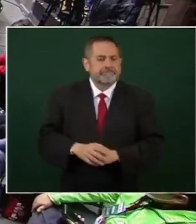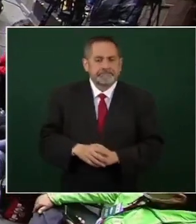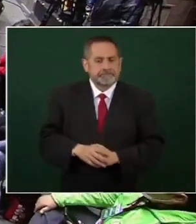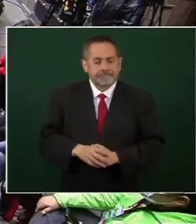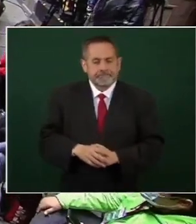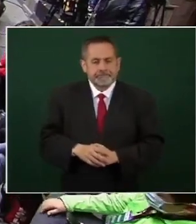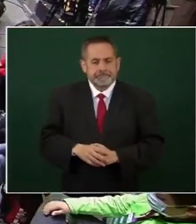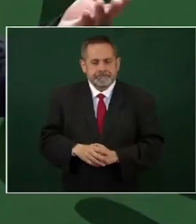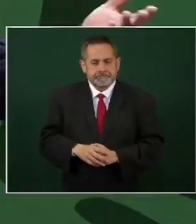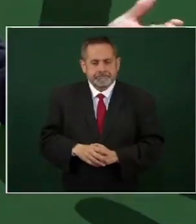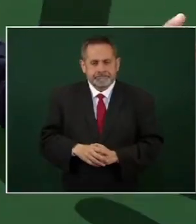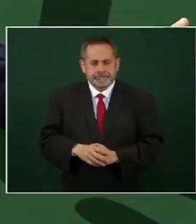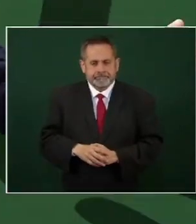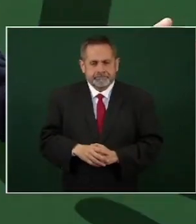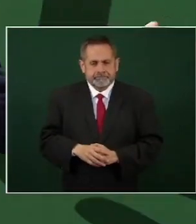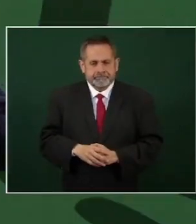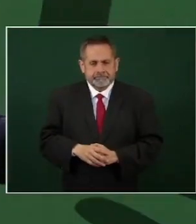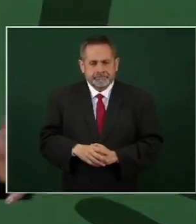de